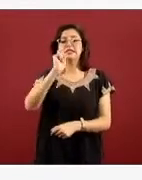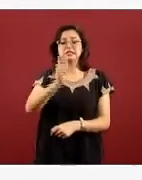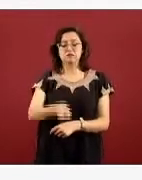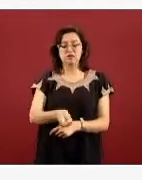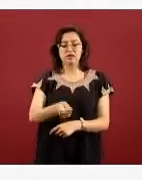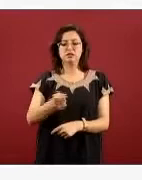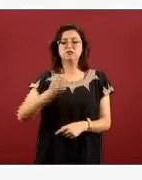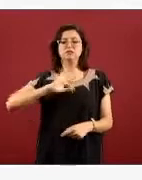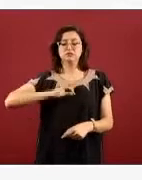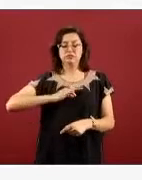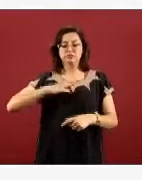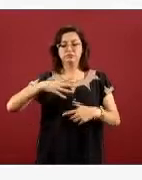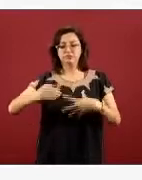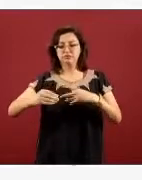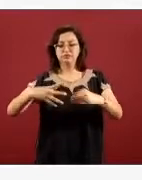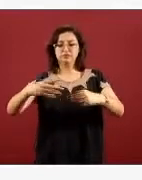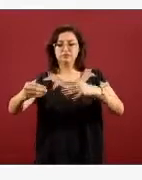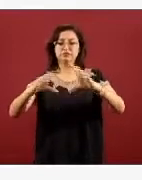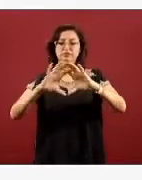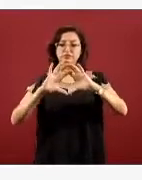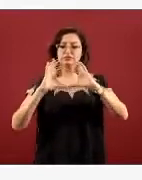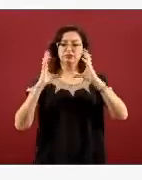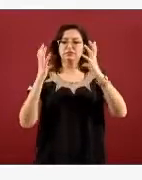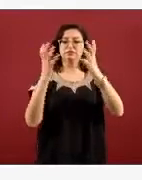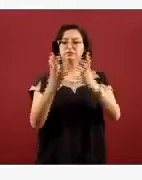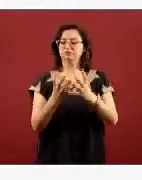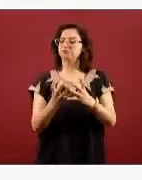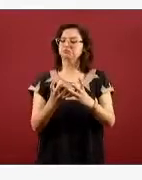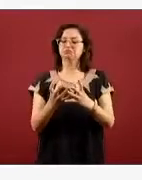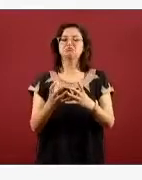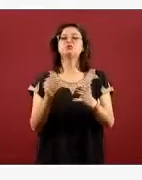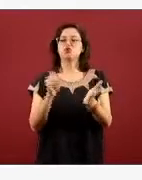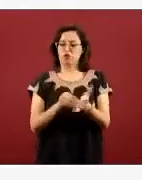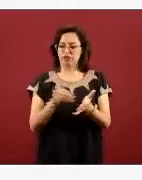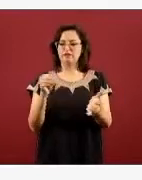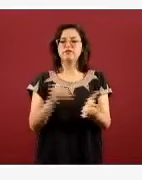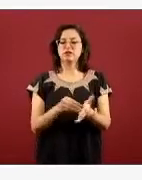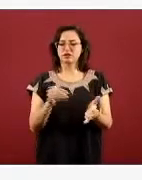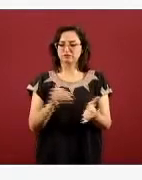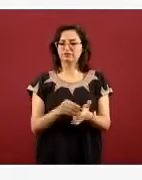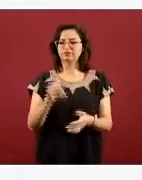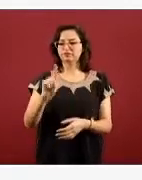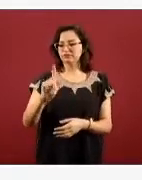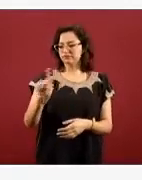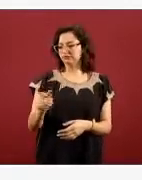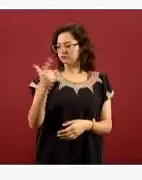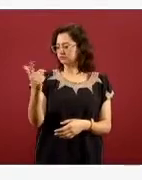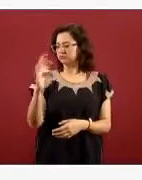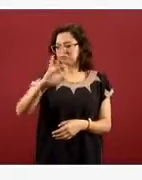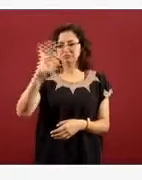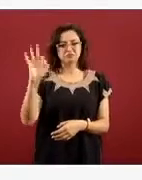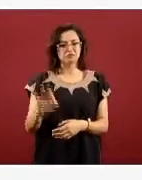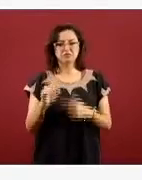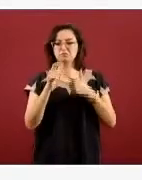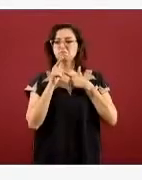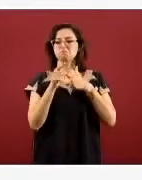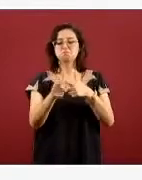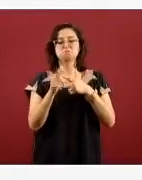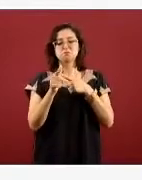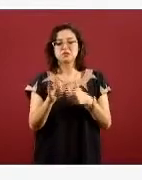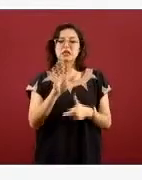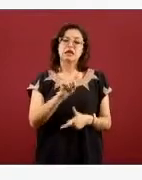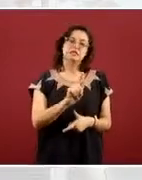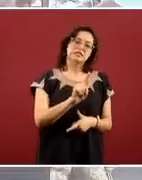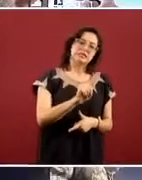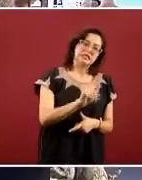la transmisión a nivel mundial se mantiene activa. Ese 77 no ha disminuido, se ha mantenido entre 75